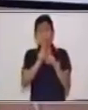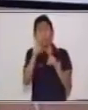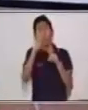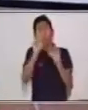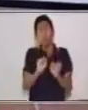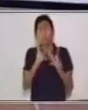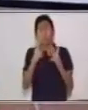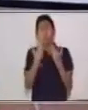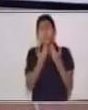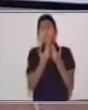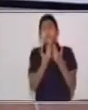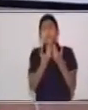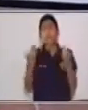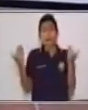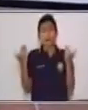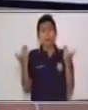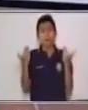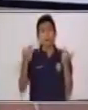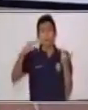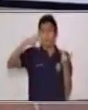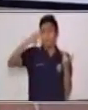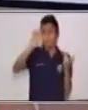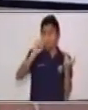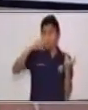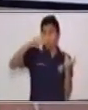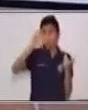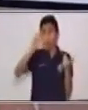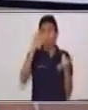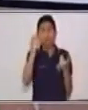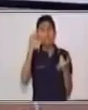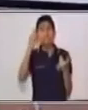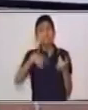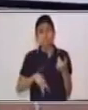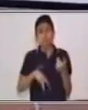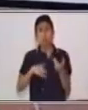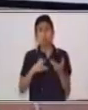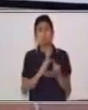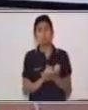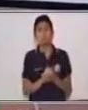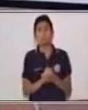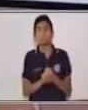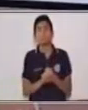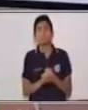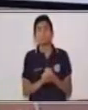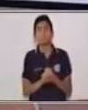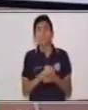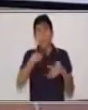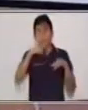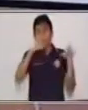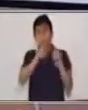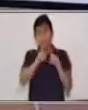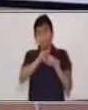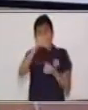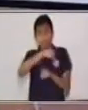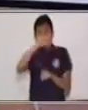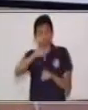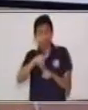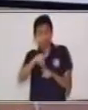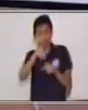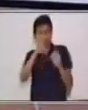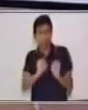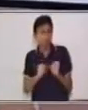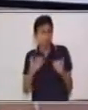a separar lo que es una proposición de otra proposición. Muy bien, y quiero que en este momento ustedes